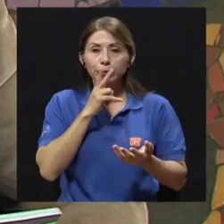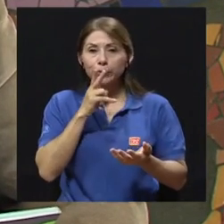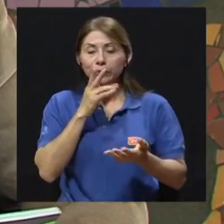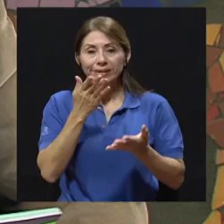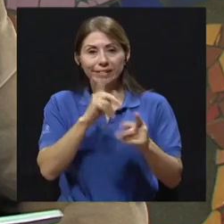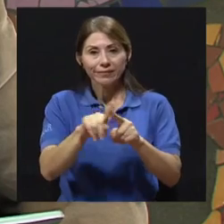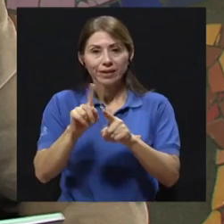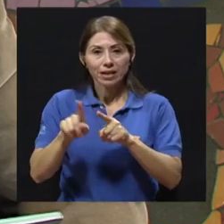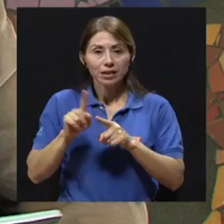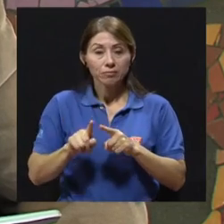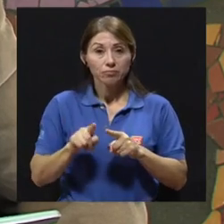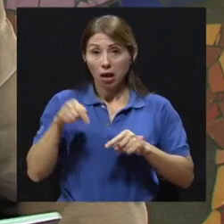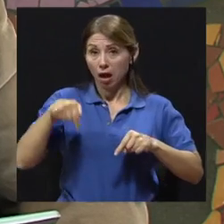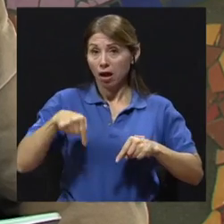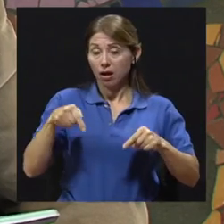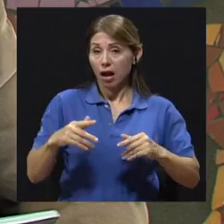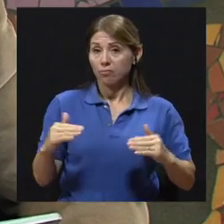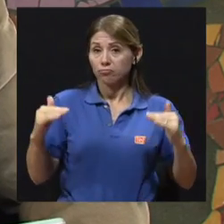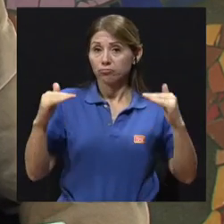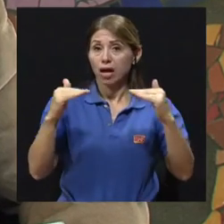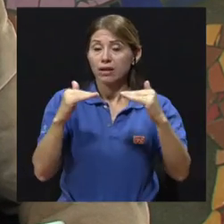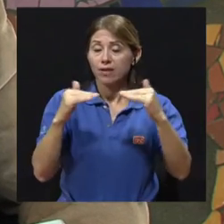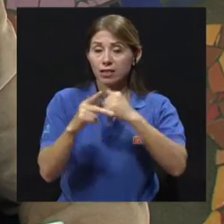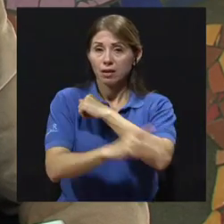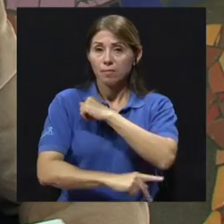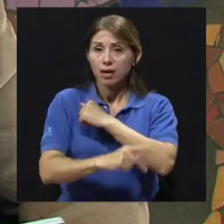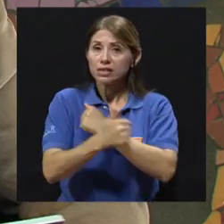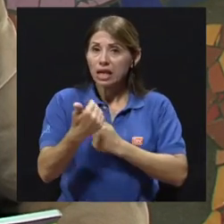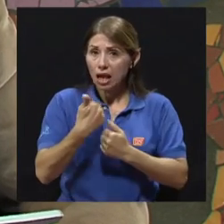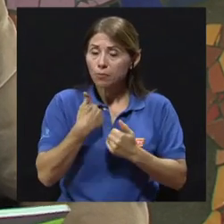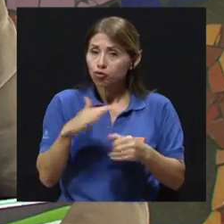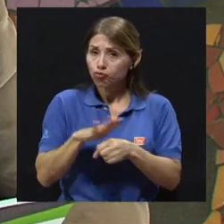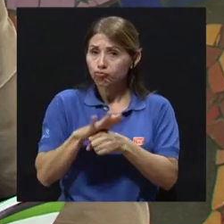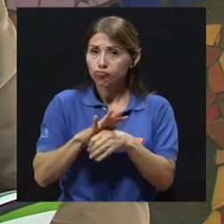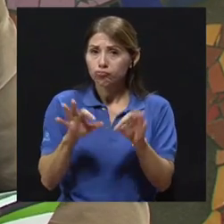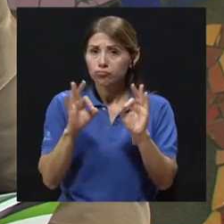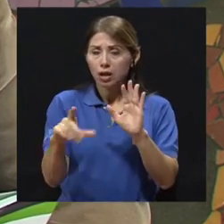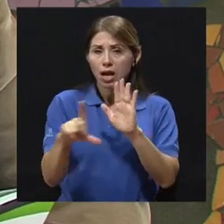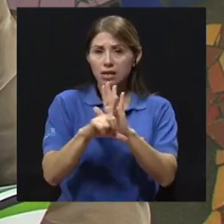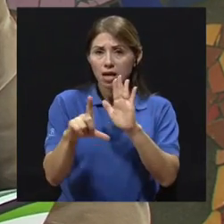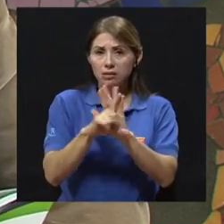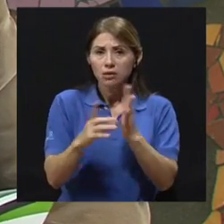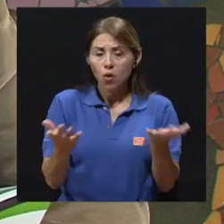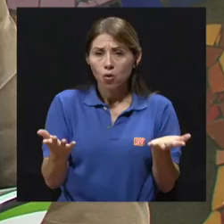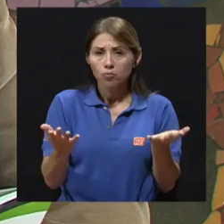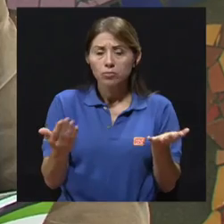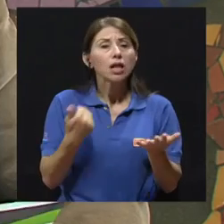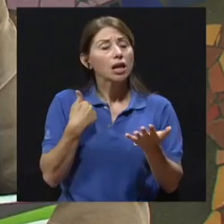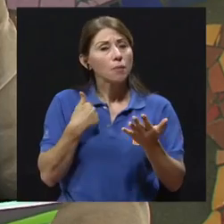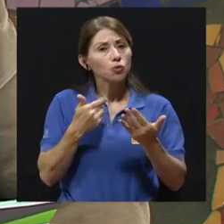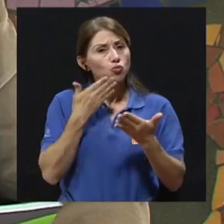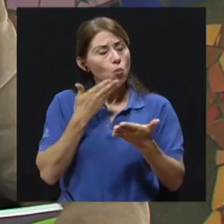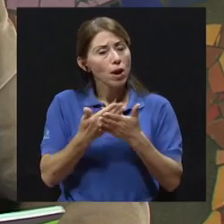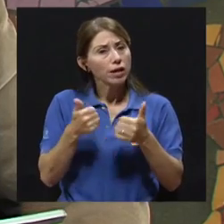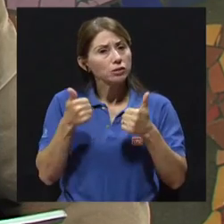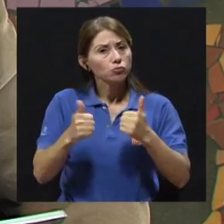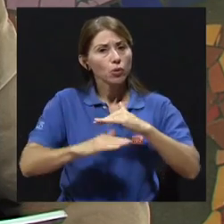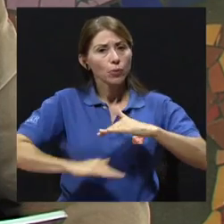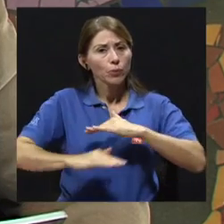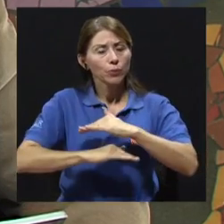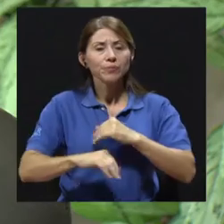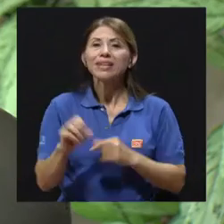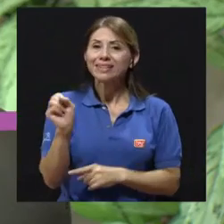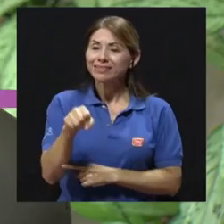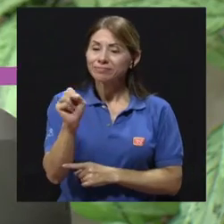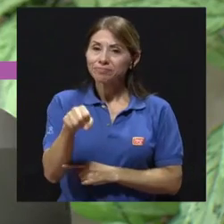me gustaría saber si a nivel de país contamos con legislación suficiente, estamos bien fundamentados en ese sentido.